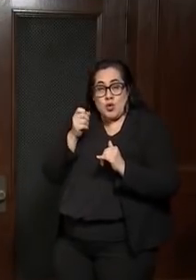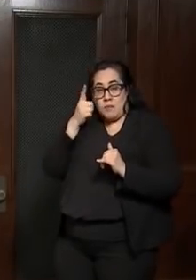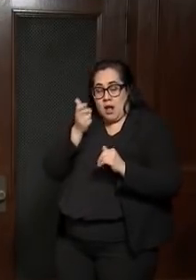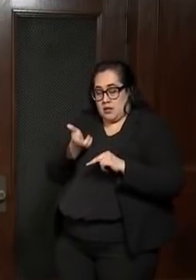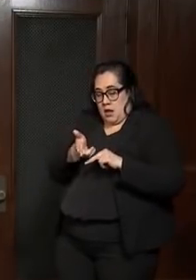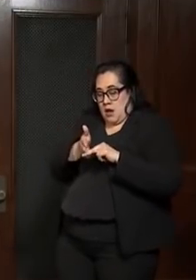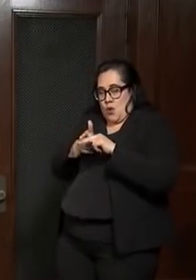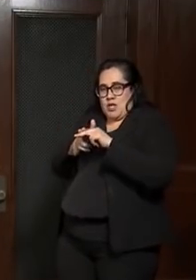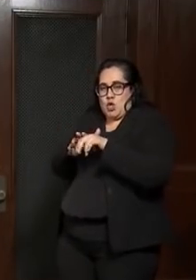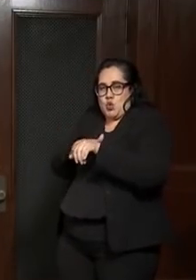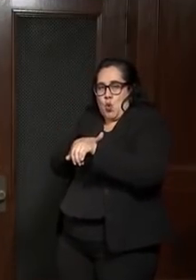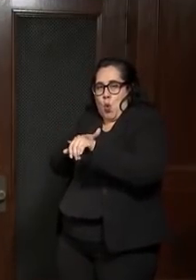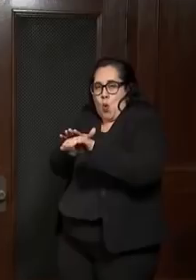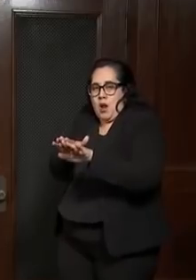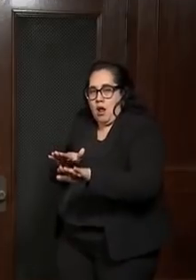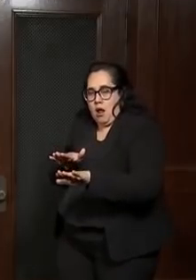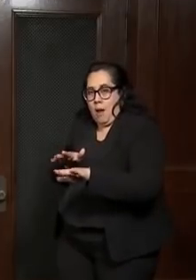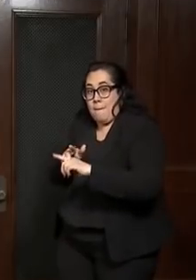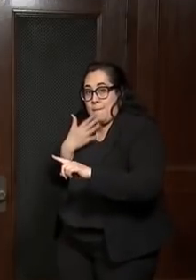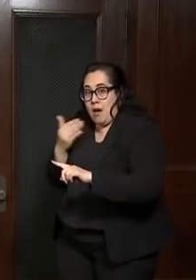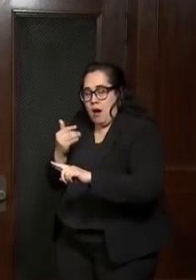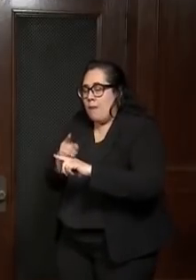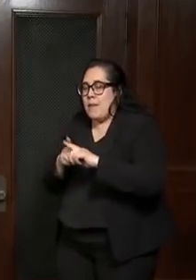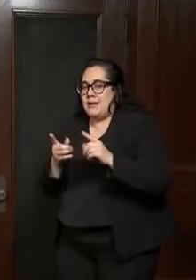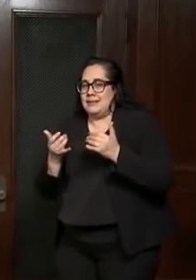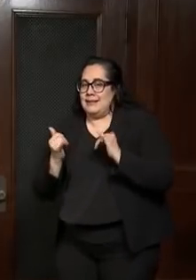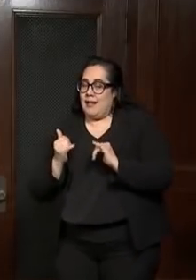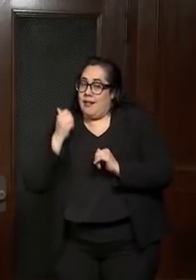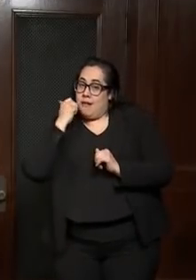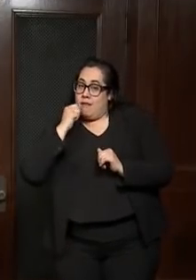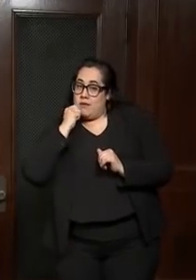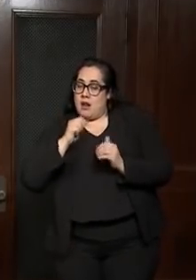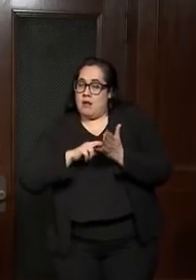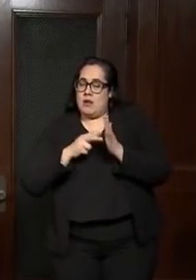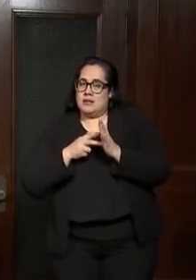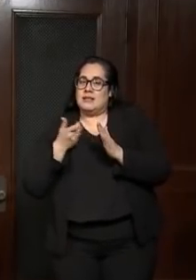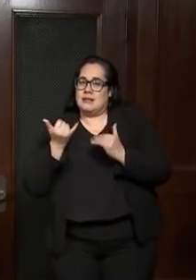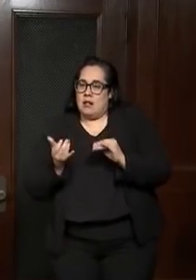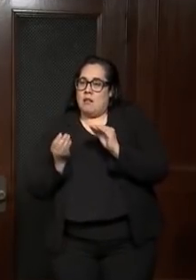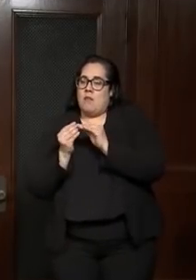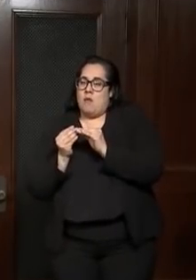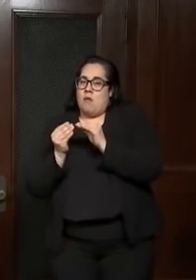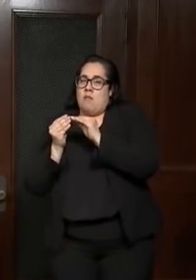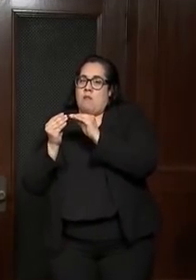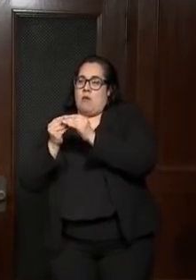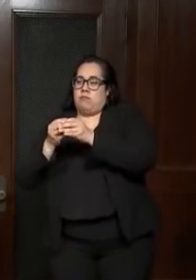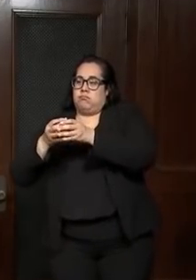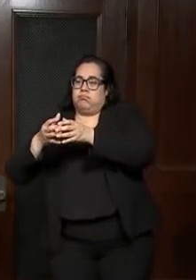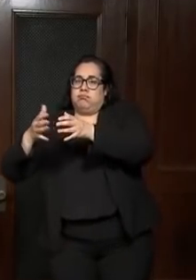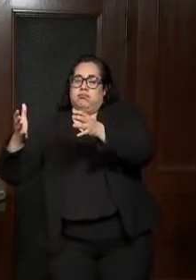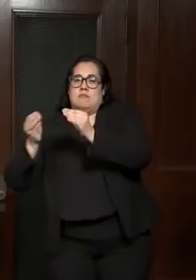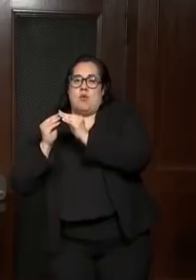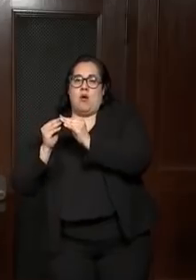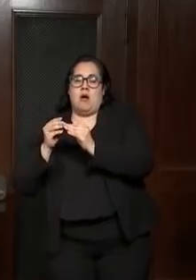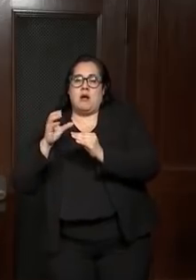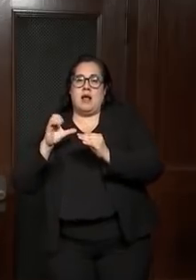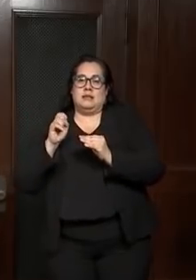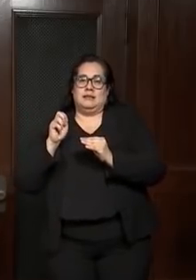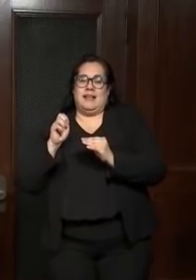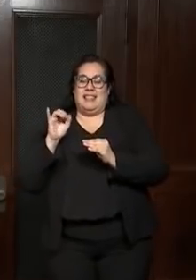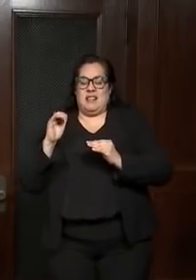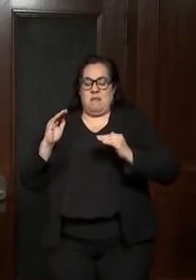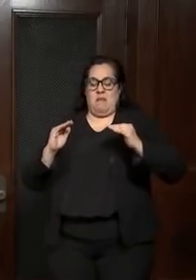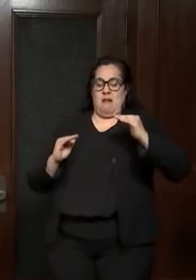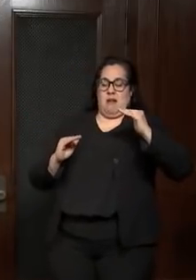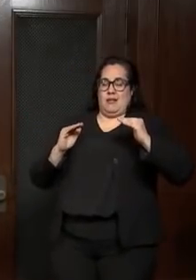mejor, pero cada día tenemos más casos. Y esta balanza entre